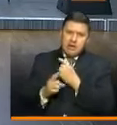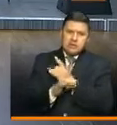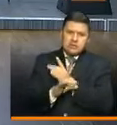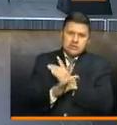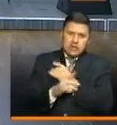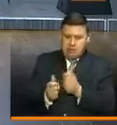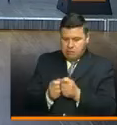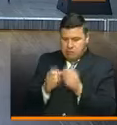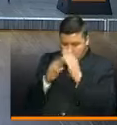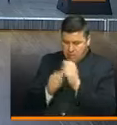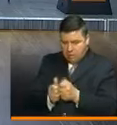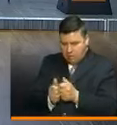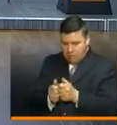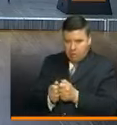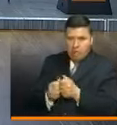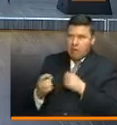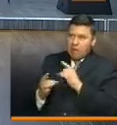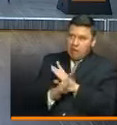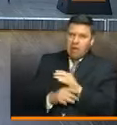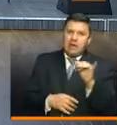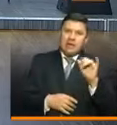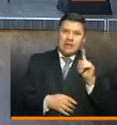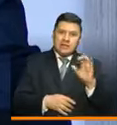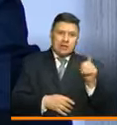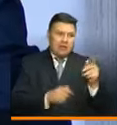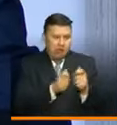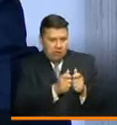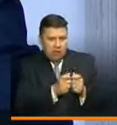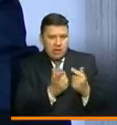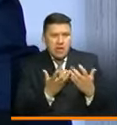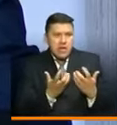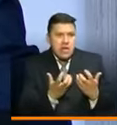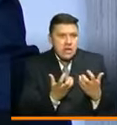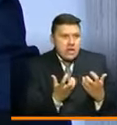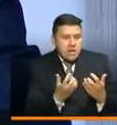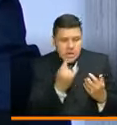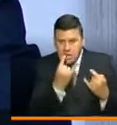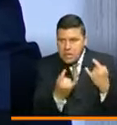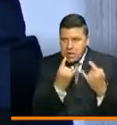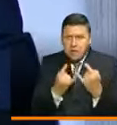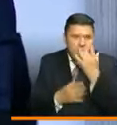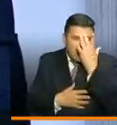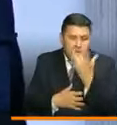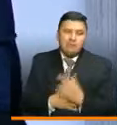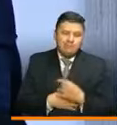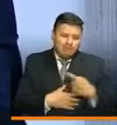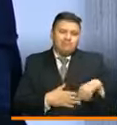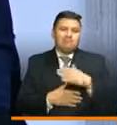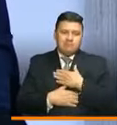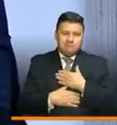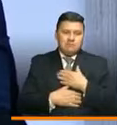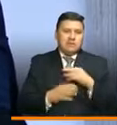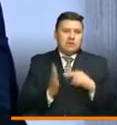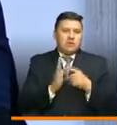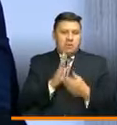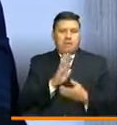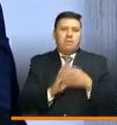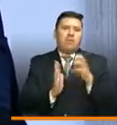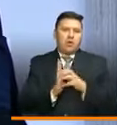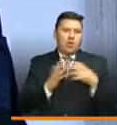las horas de la noche, como Jessica, que de verdad le han puesto a esto tanto interés. ¿Por qué? Porque este sí que es un